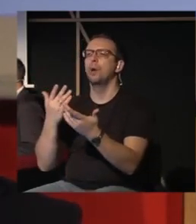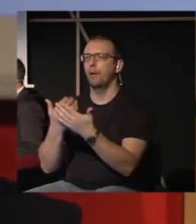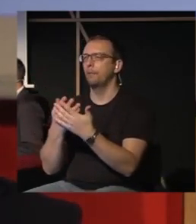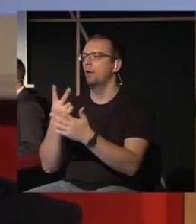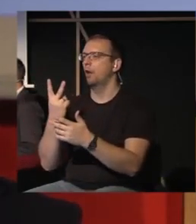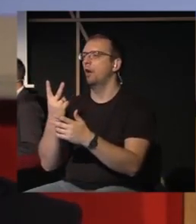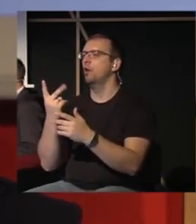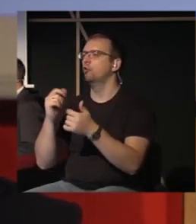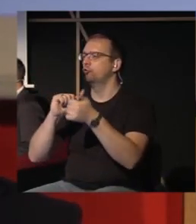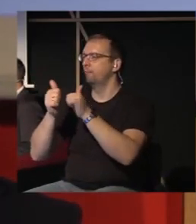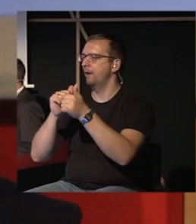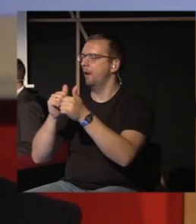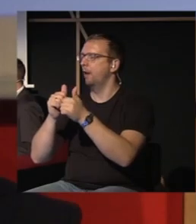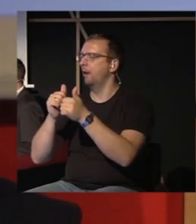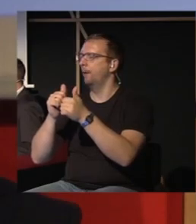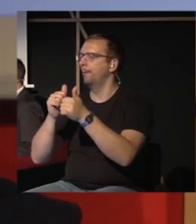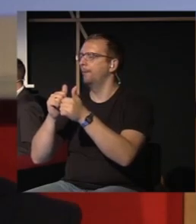el partido.